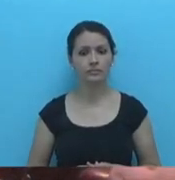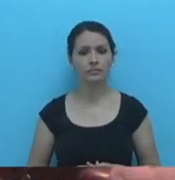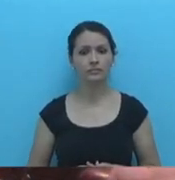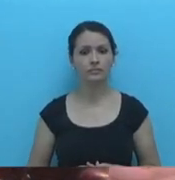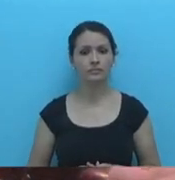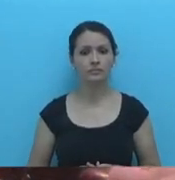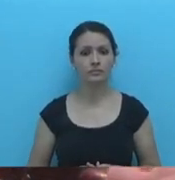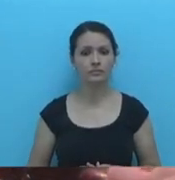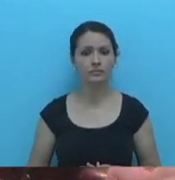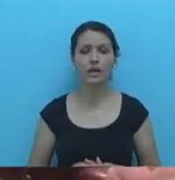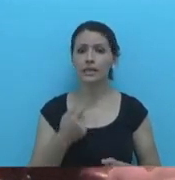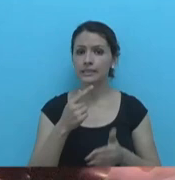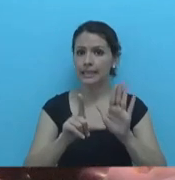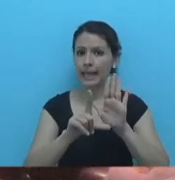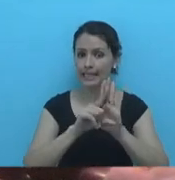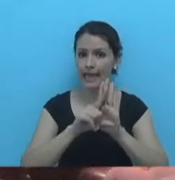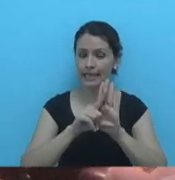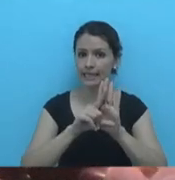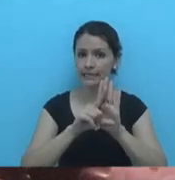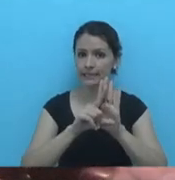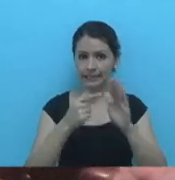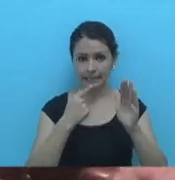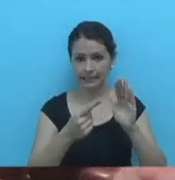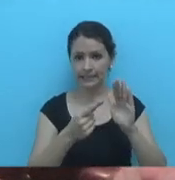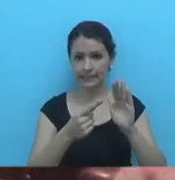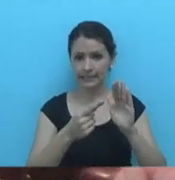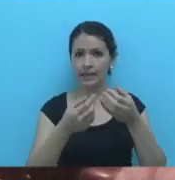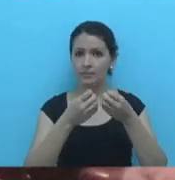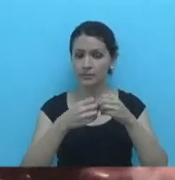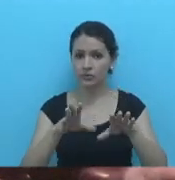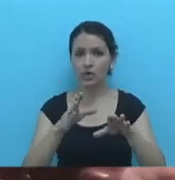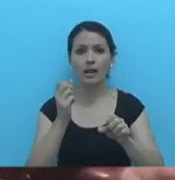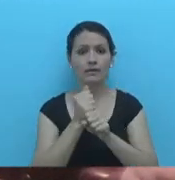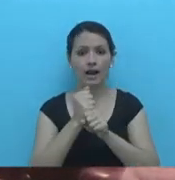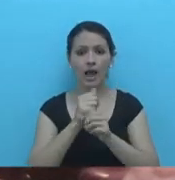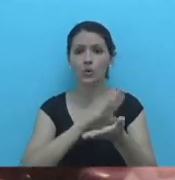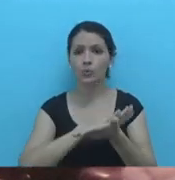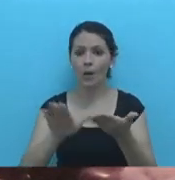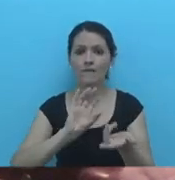la ley, en el 2014, cuando se puso en funcionamiento el nuevo sistema